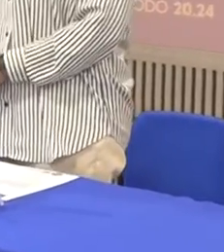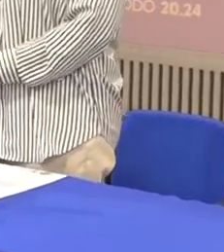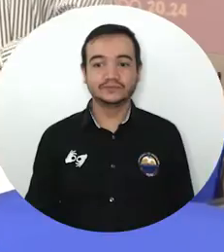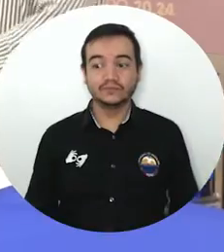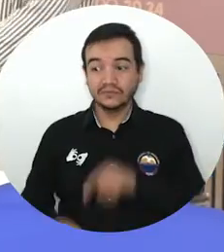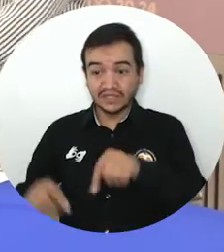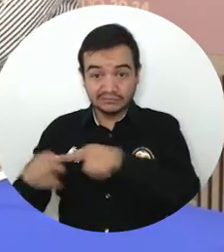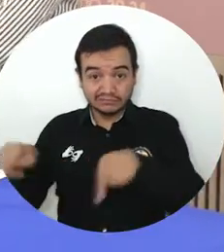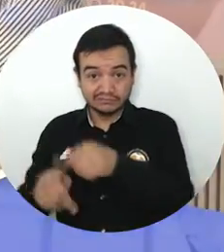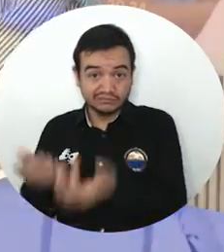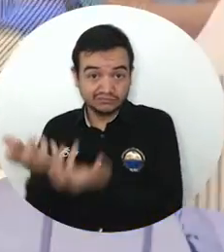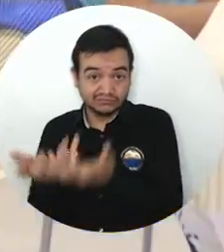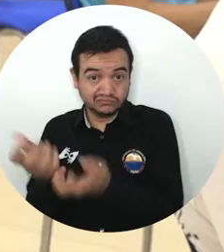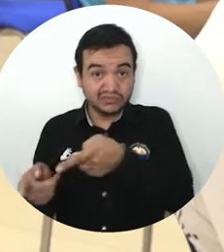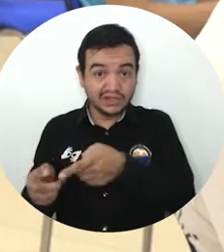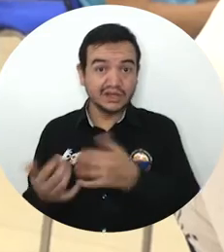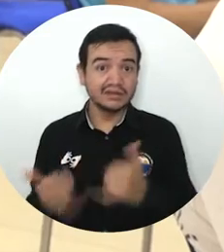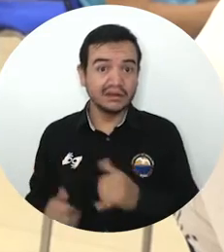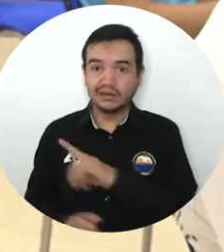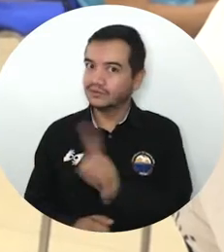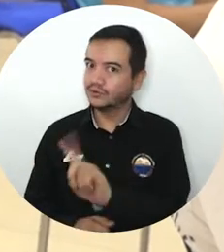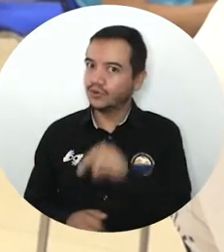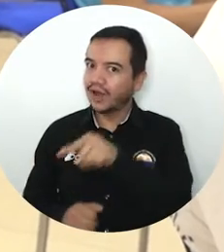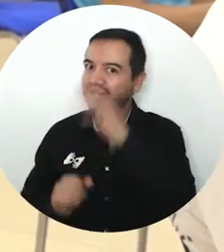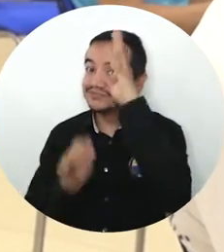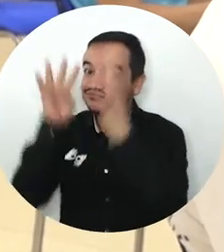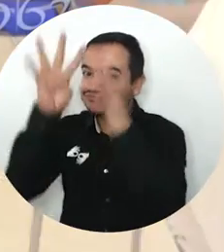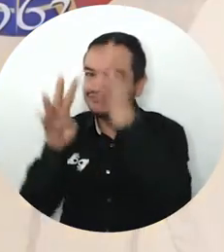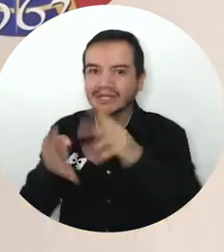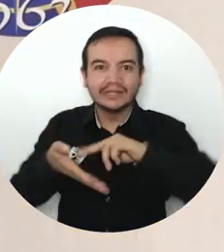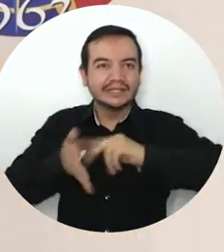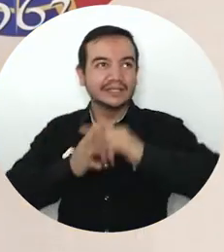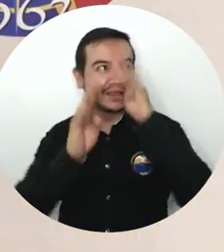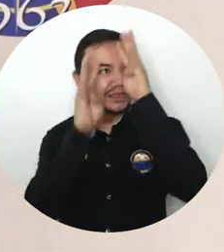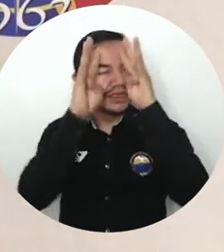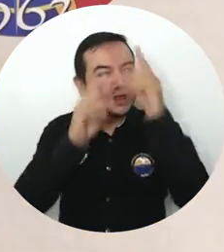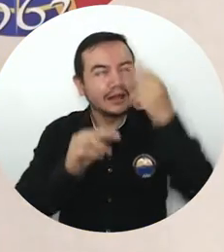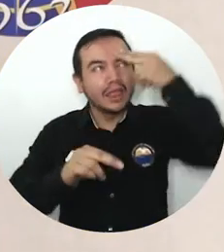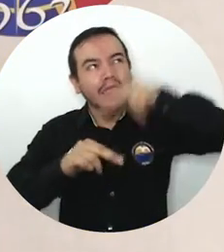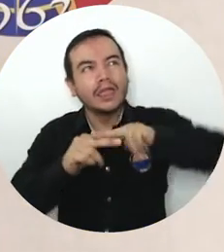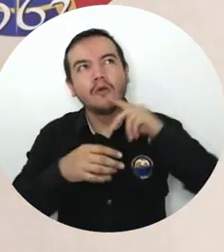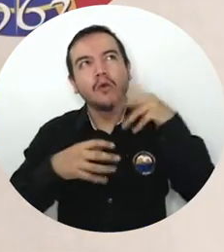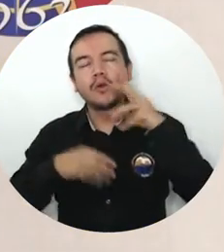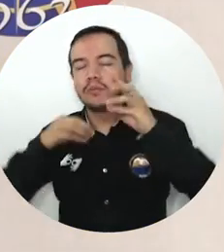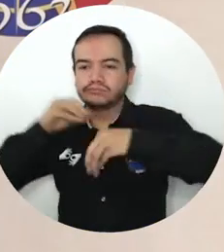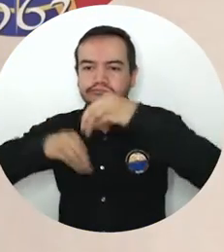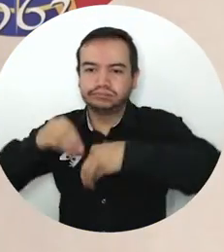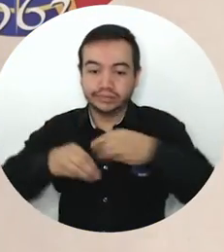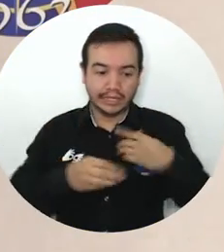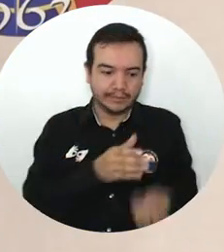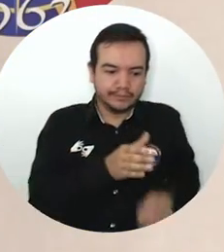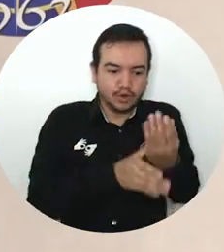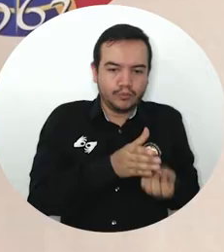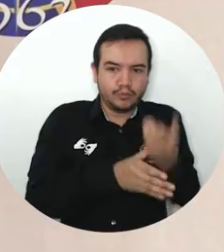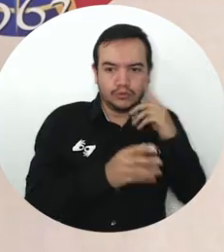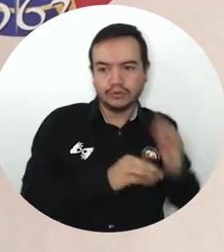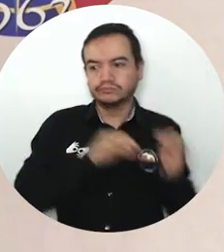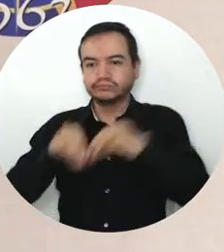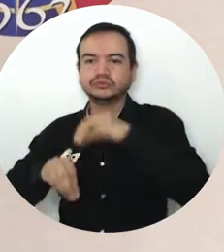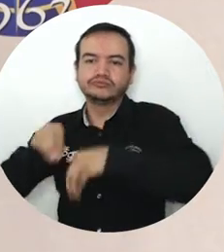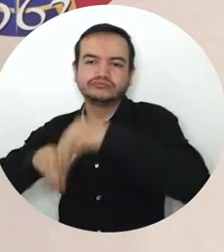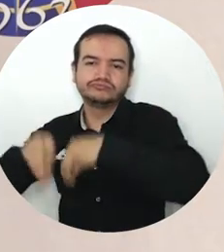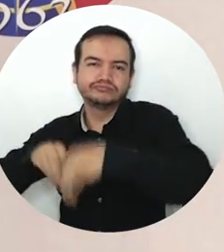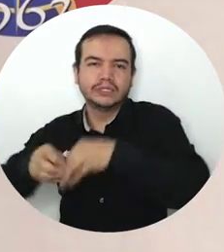No es un laboratorio de cocina, es un laboratorio de innovación, de innovar y de crear a partir de lo que producimos nosotros, a partir de construir un